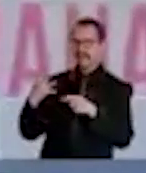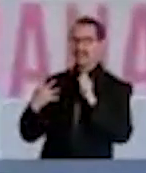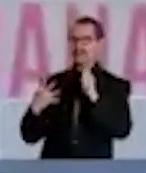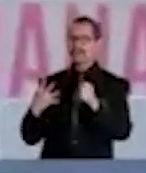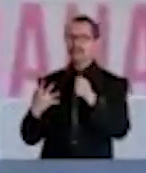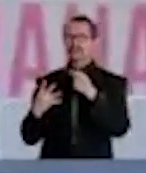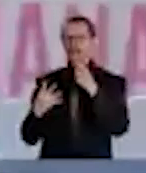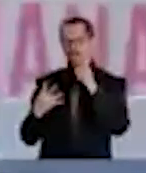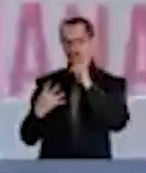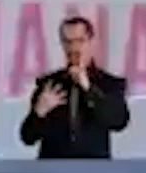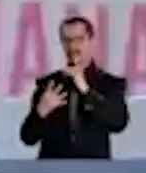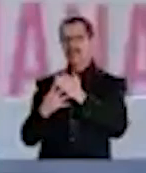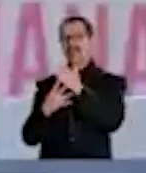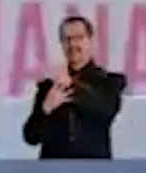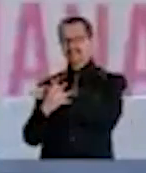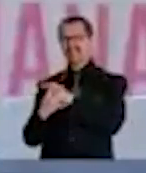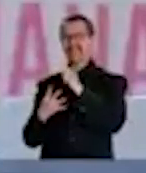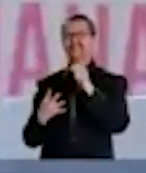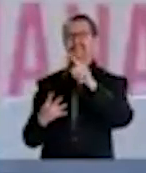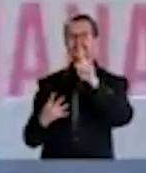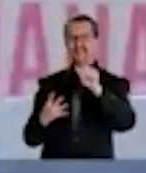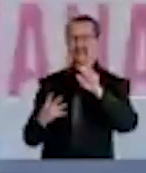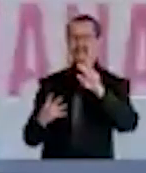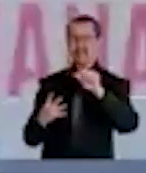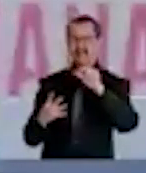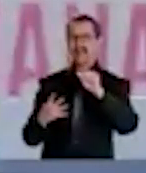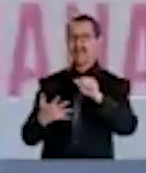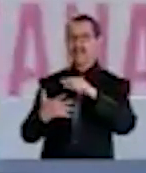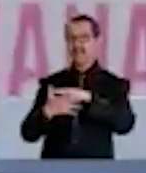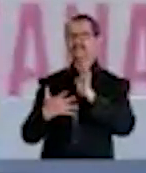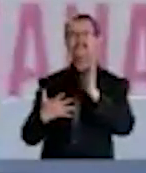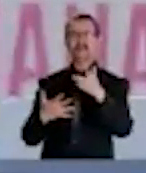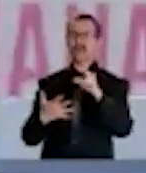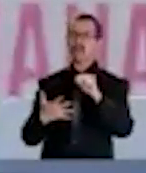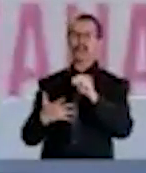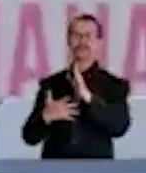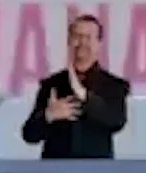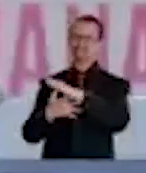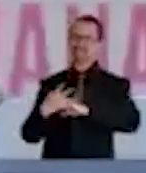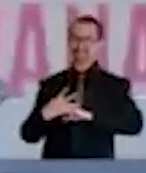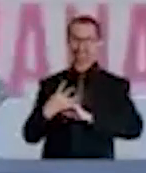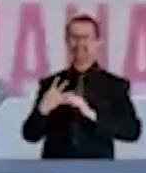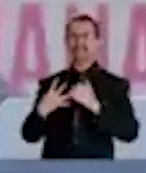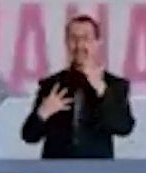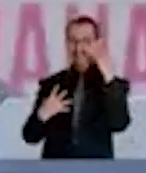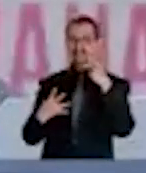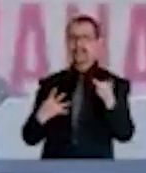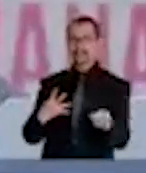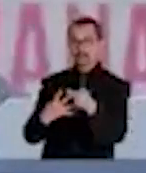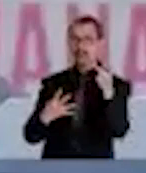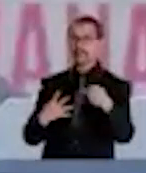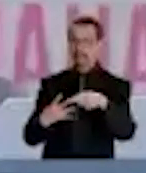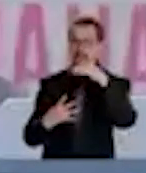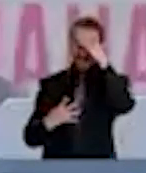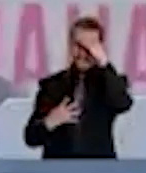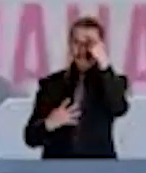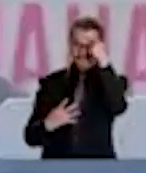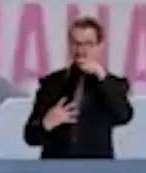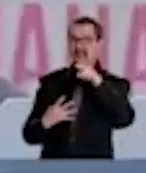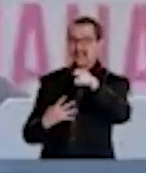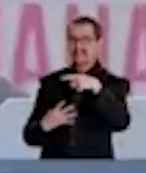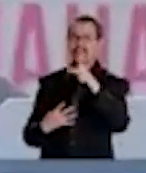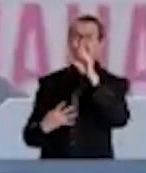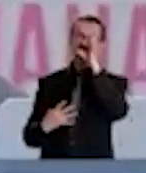realizada esta pregunta estaba inicialmente pensada para ella para una mujer pero ya no está entonces el área al otro